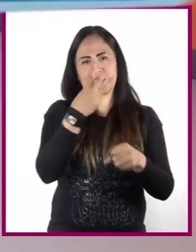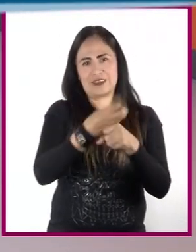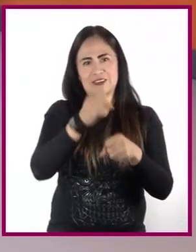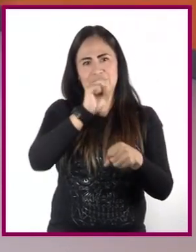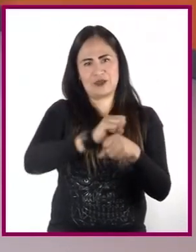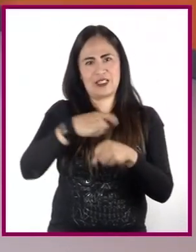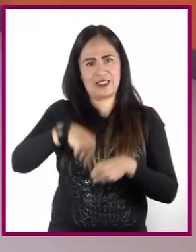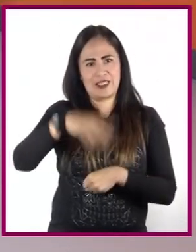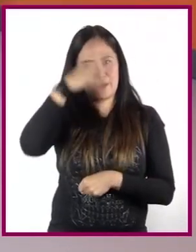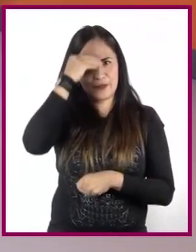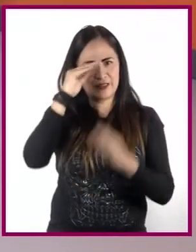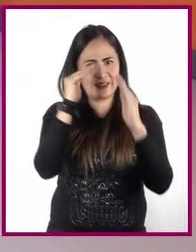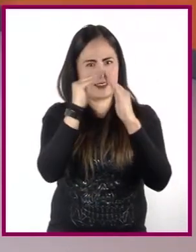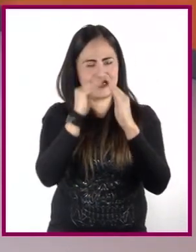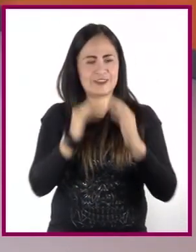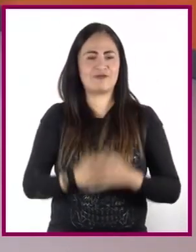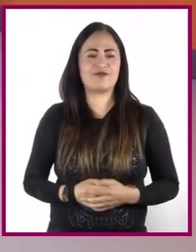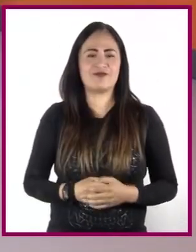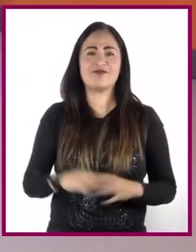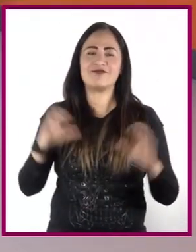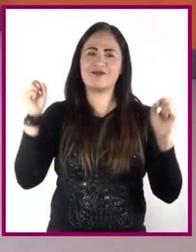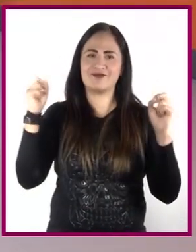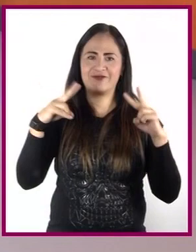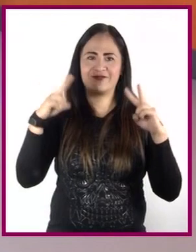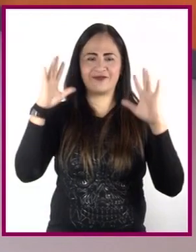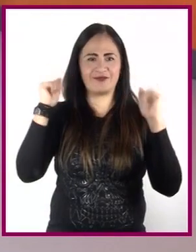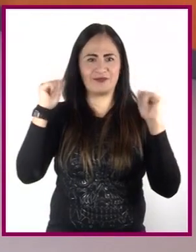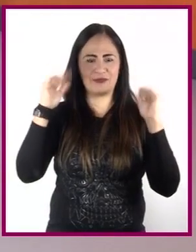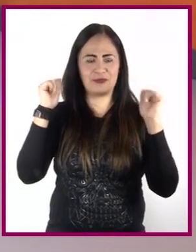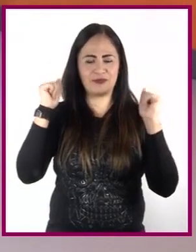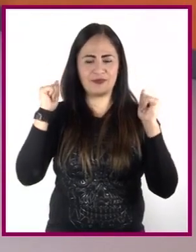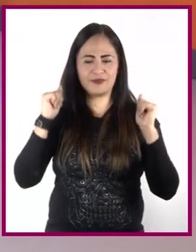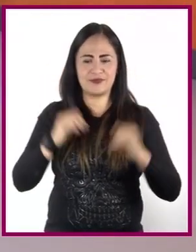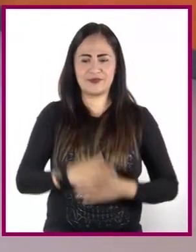3 de Aprende en Casa. Hasta la próxima.